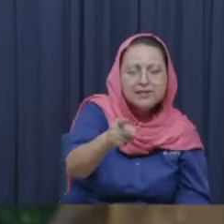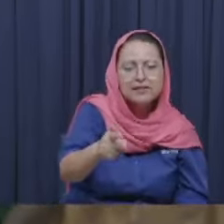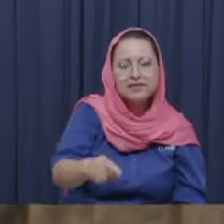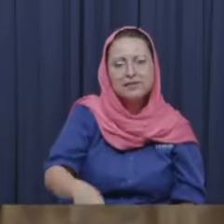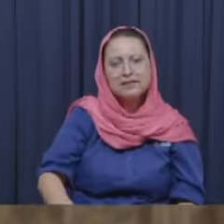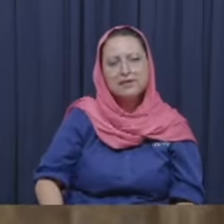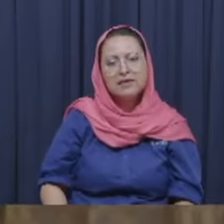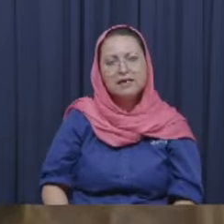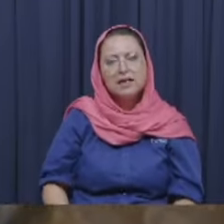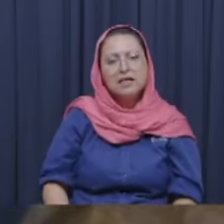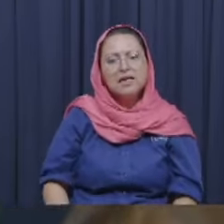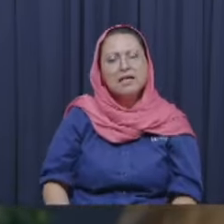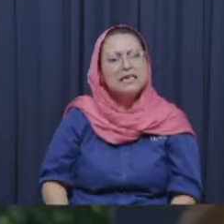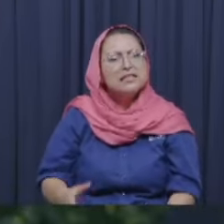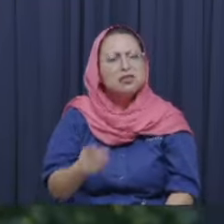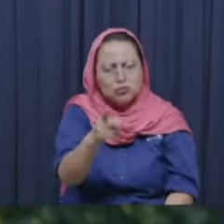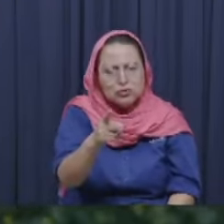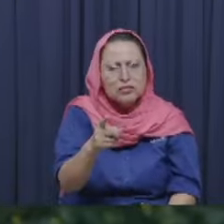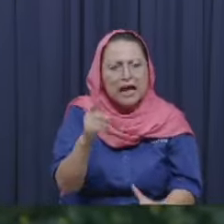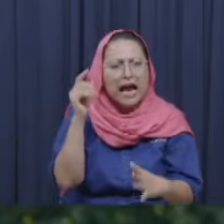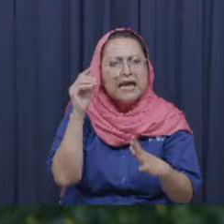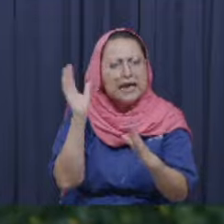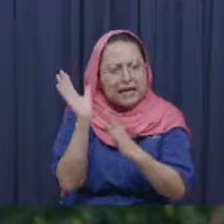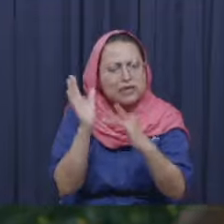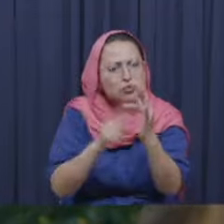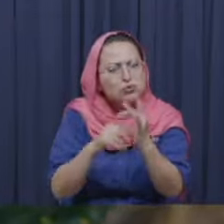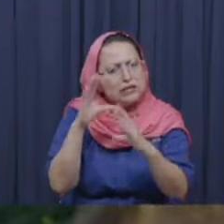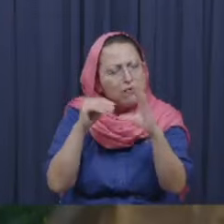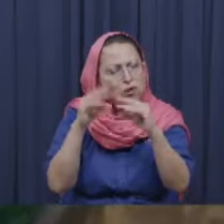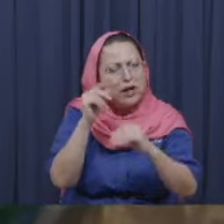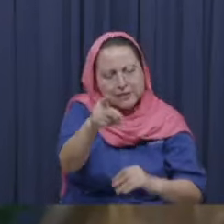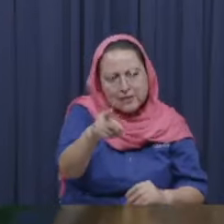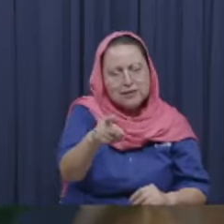acá, ¿acaso no nos habló el Señor?